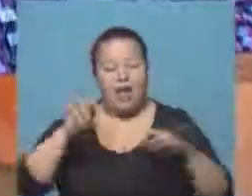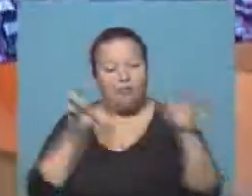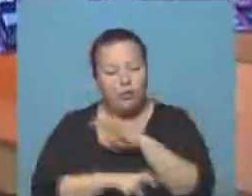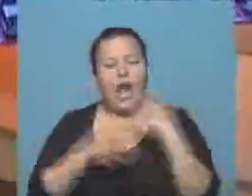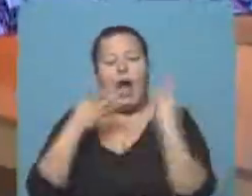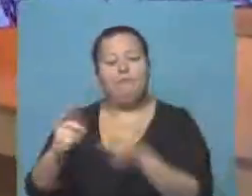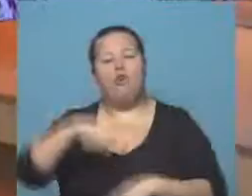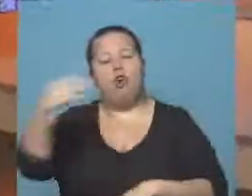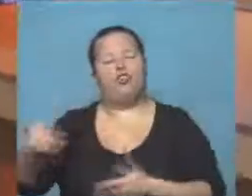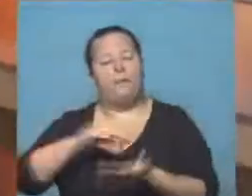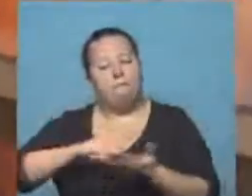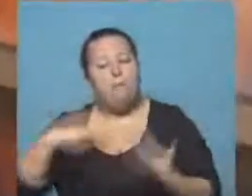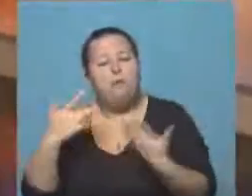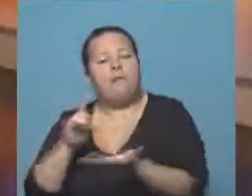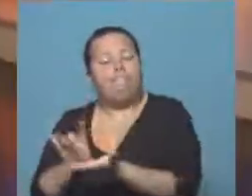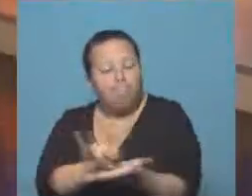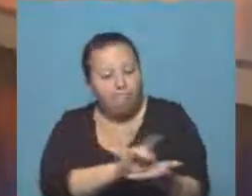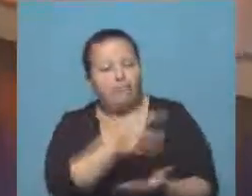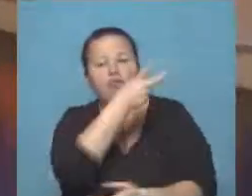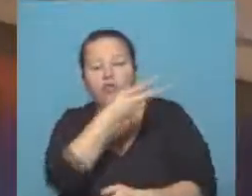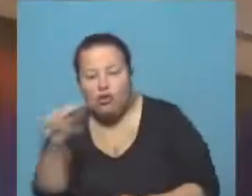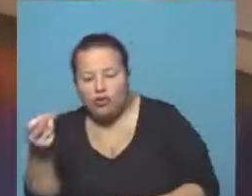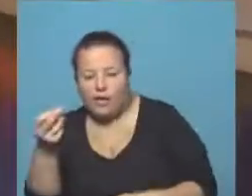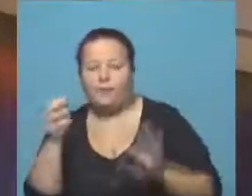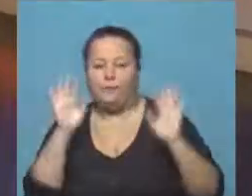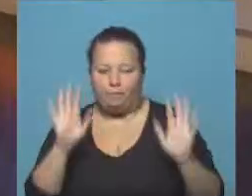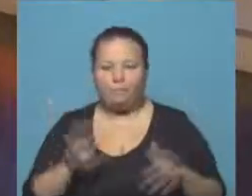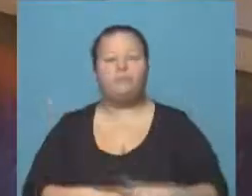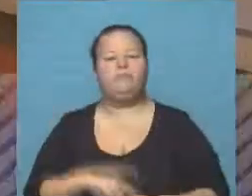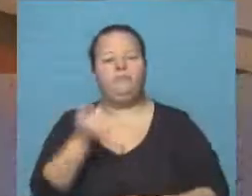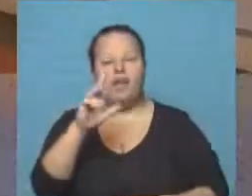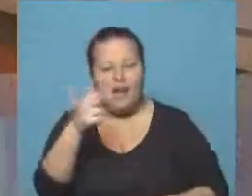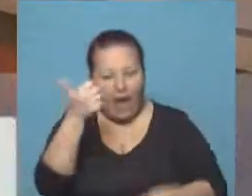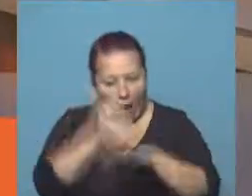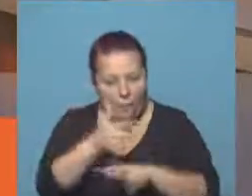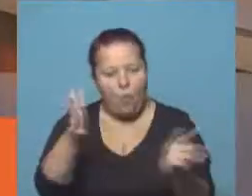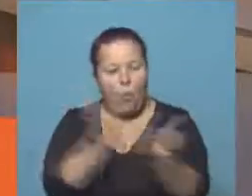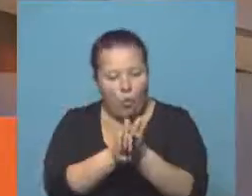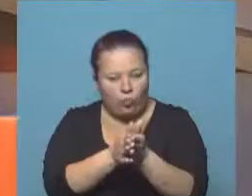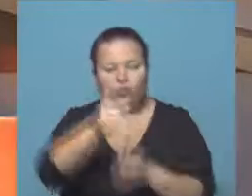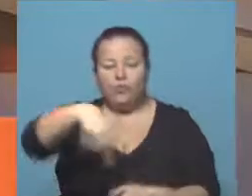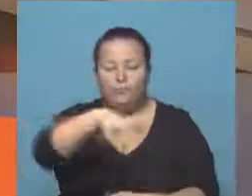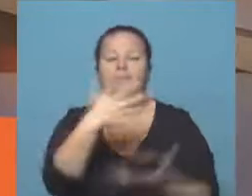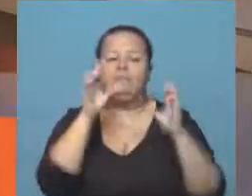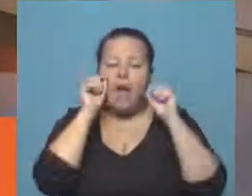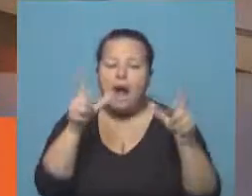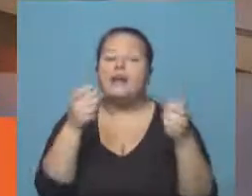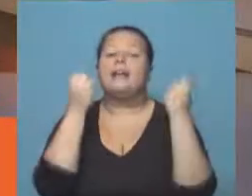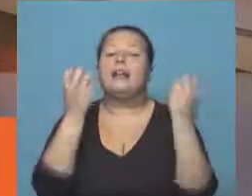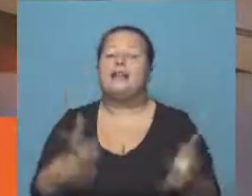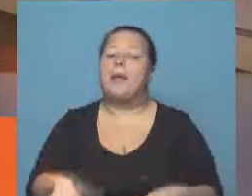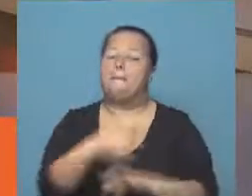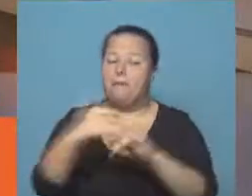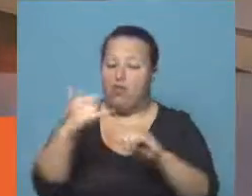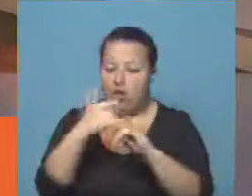apoyando a los tercerizados, posibles despidos de 200. Laura, estás con ellos y atención con lo que va a pasar al